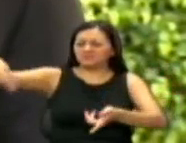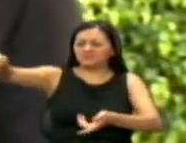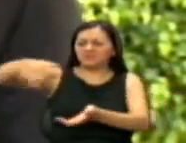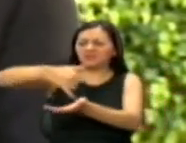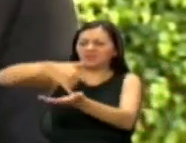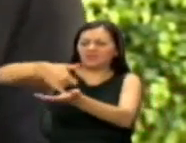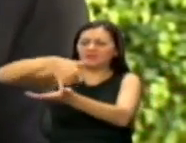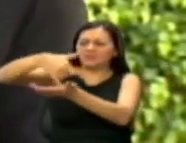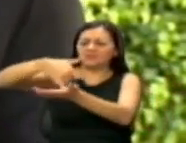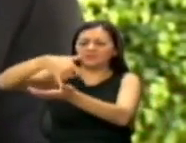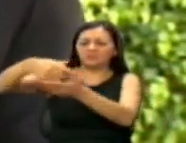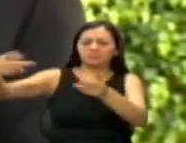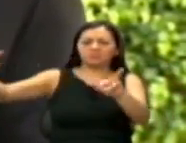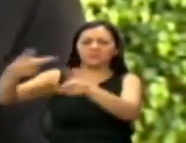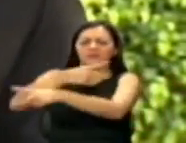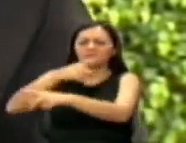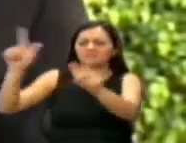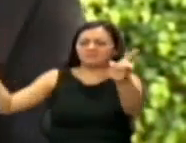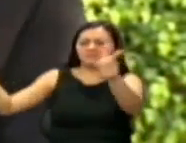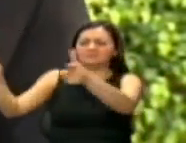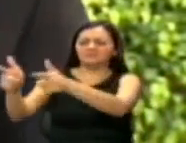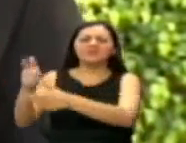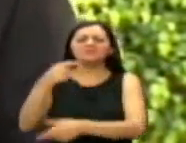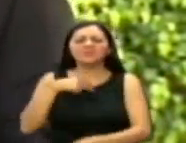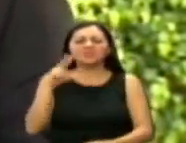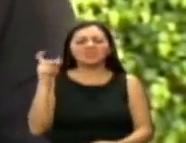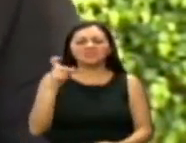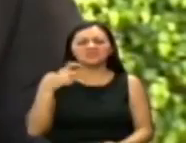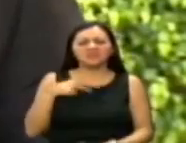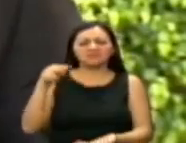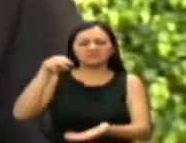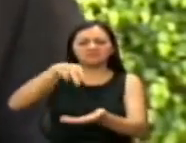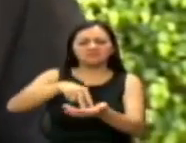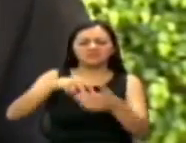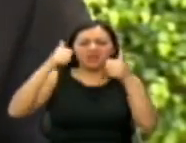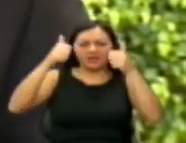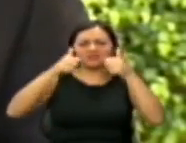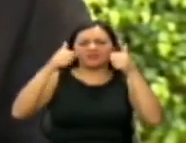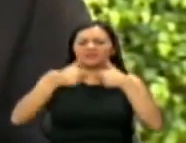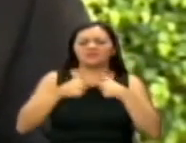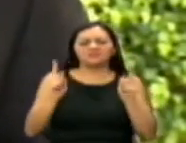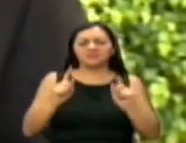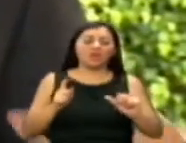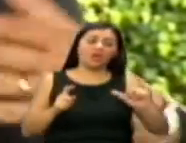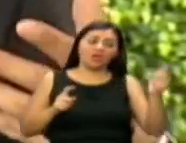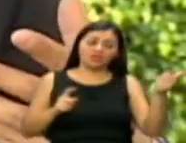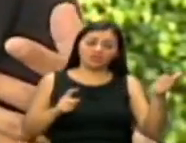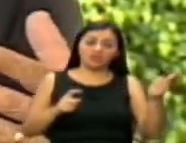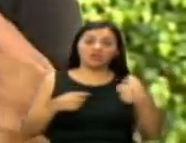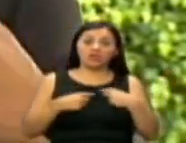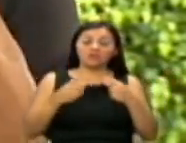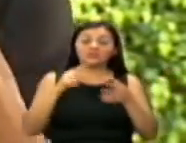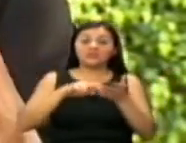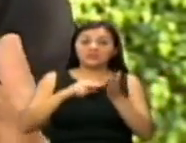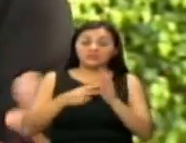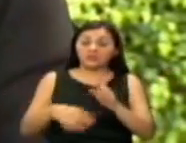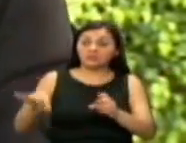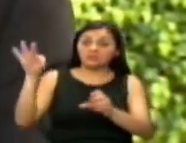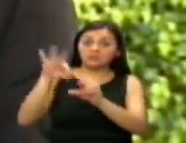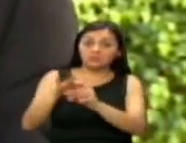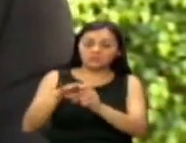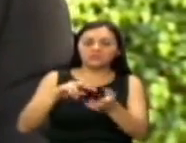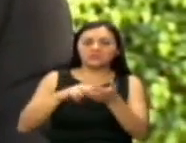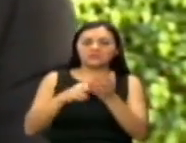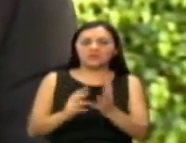elecciones, le damos 3-1. Ellos lo saben. Por eso la violencia que tratan de generar. Entonces, cuando digo nos vemos en las urnas, es en nombre de la